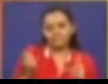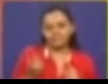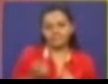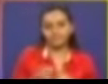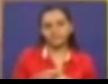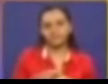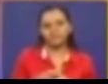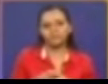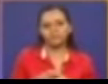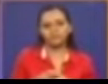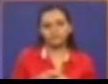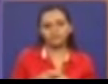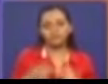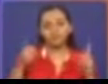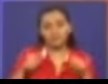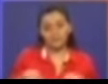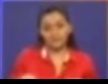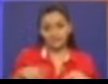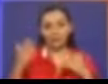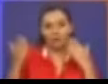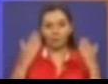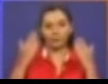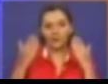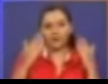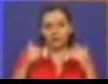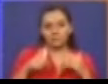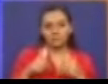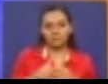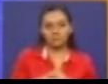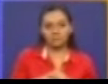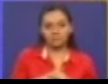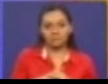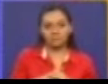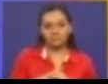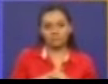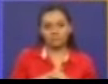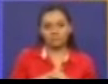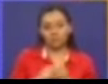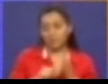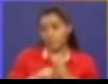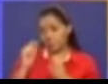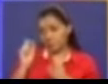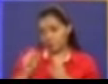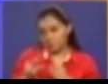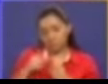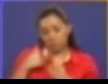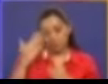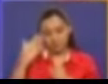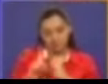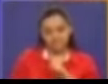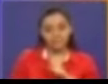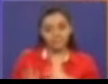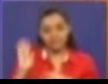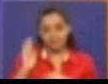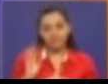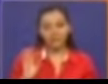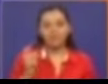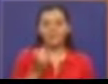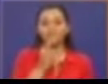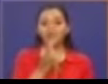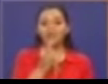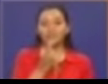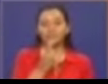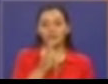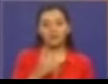2012. Aquí tenemos una comparación, yo no sé si aprobé esta diapositiva. Finlandia tiene el puesto